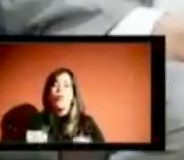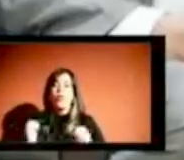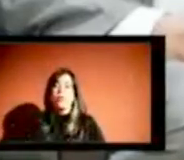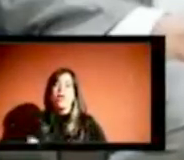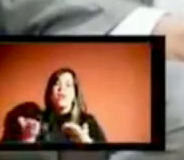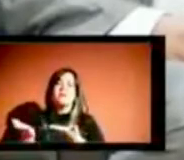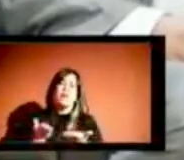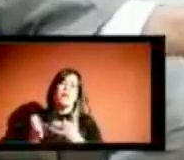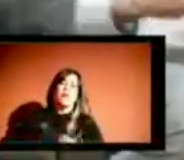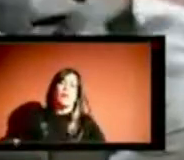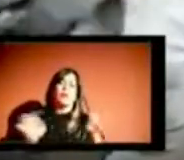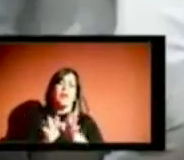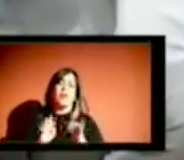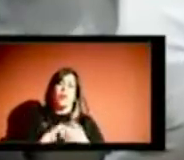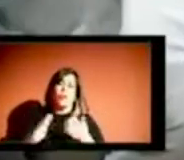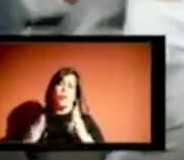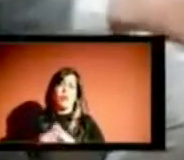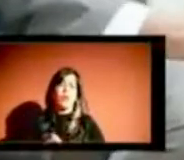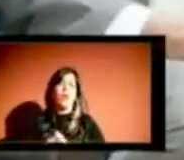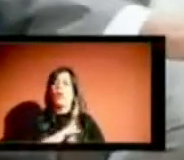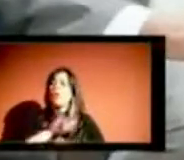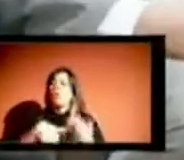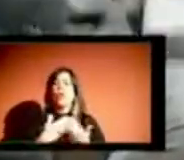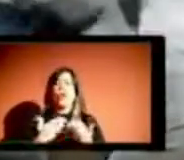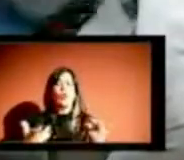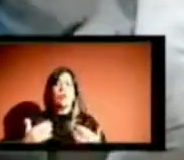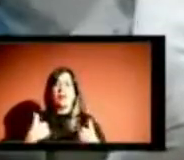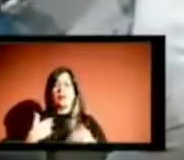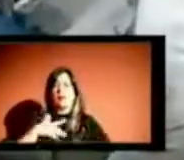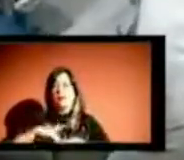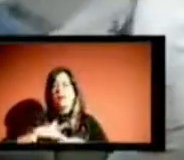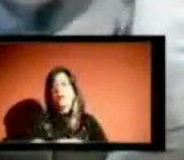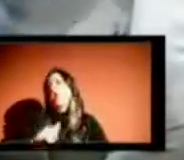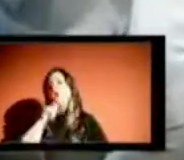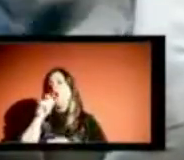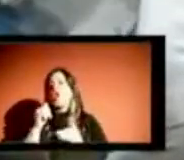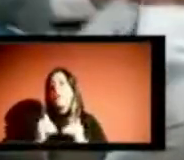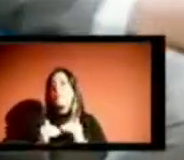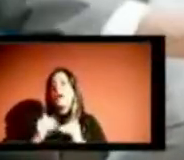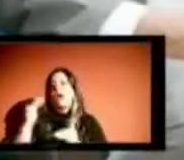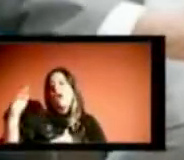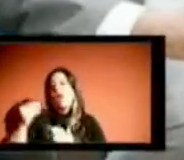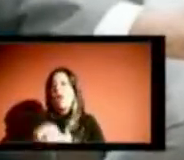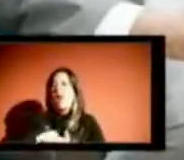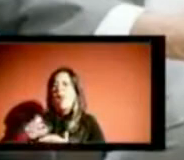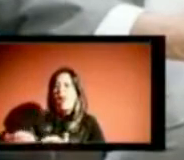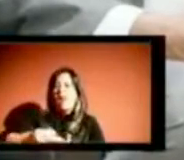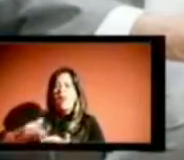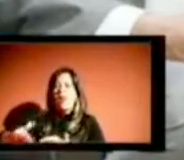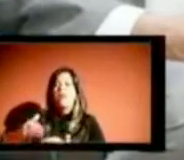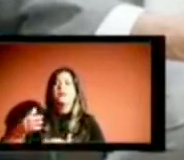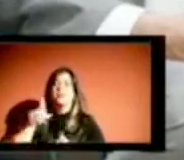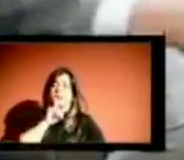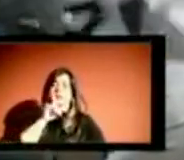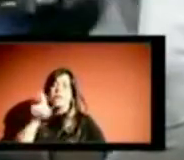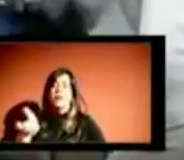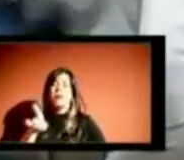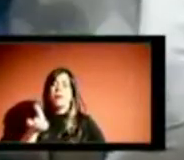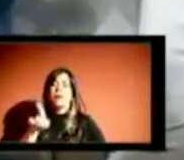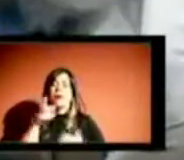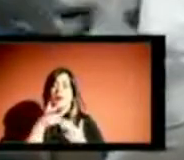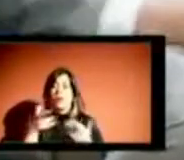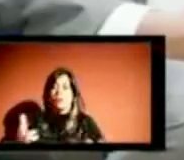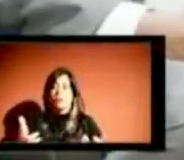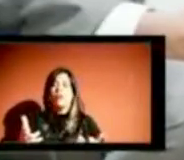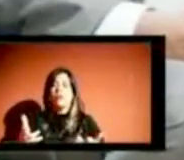los servicios esenciales al pueblo con todos los recursos que tiene disponibles, no gastar más de lo que tiene, pero definitivamente que los